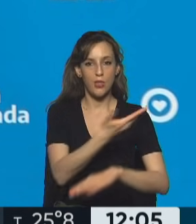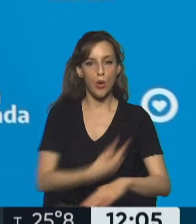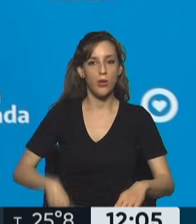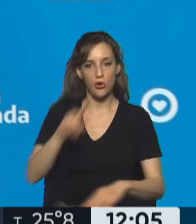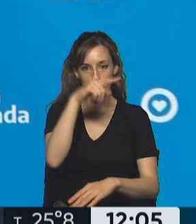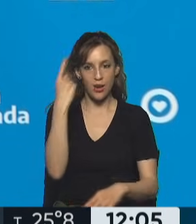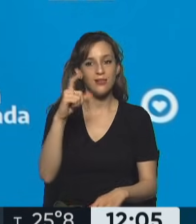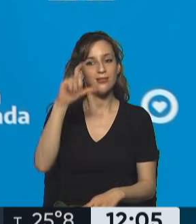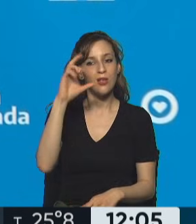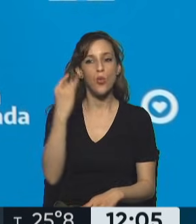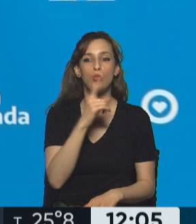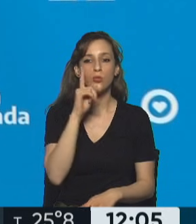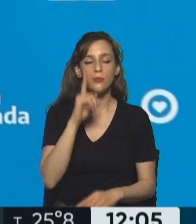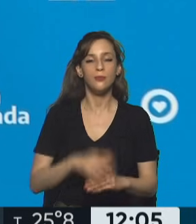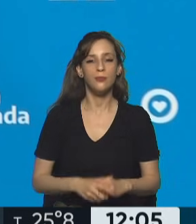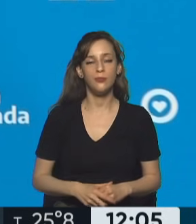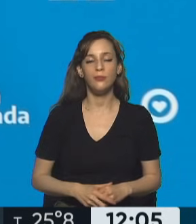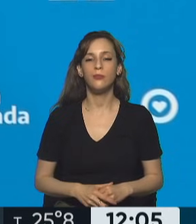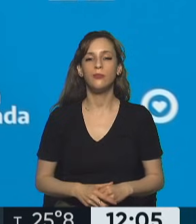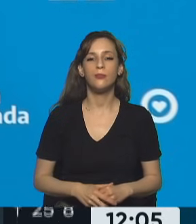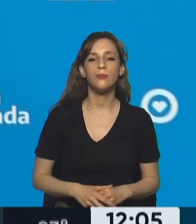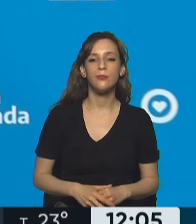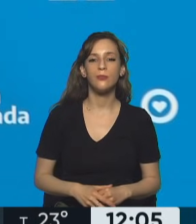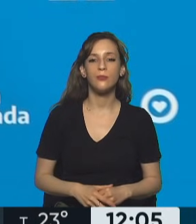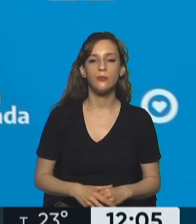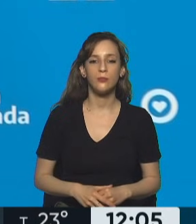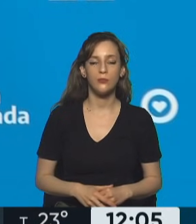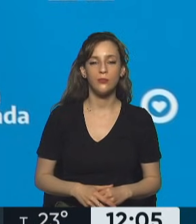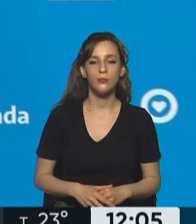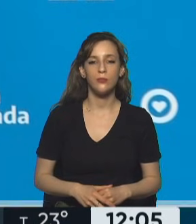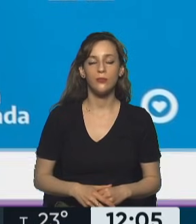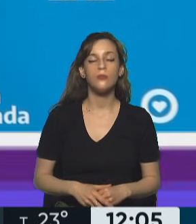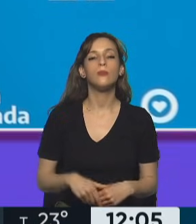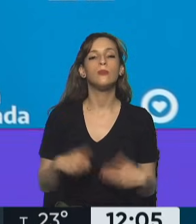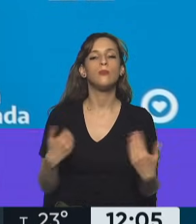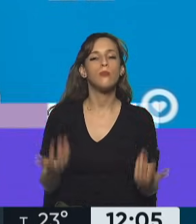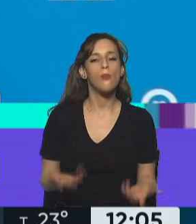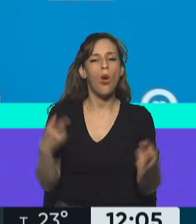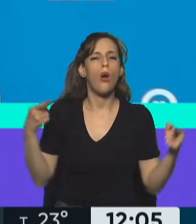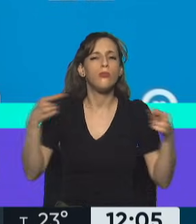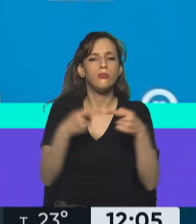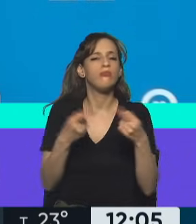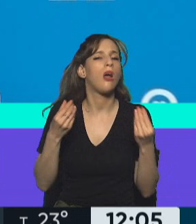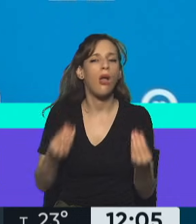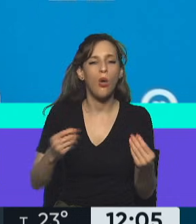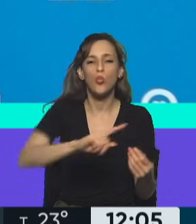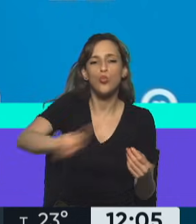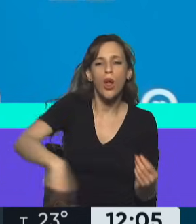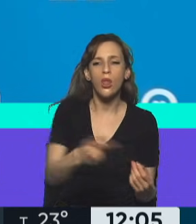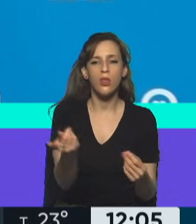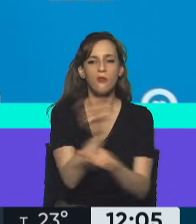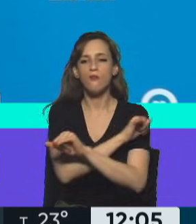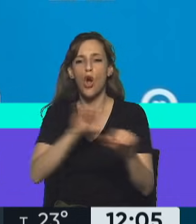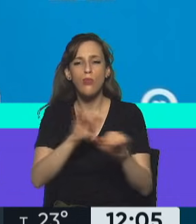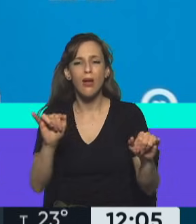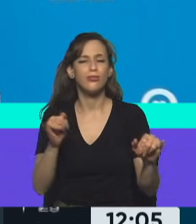Gabriela Cerruti. La compartimos. De ser portavoz del Gobierno, con la idea de que ustedes estén informados continuamente, que reciban todas las